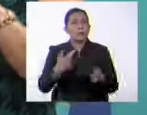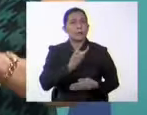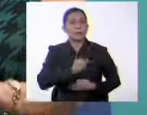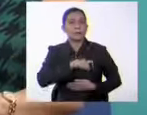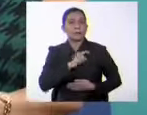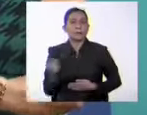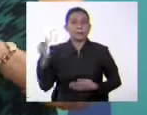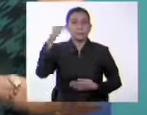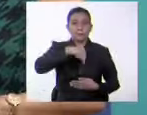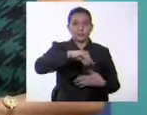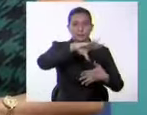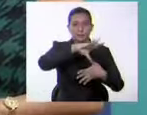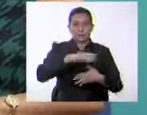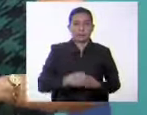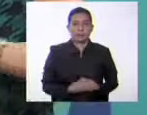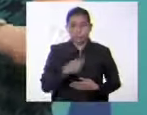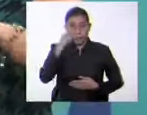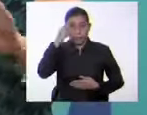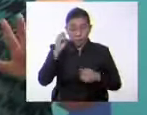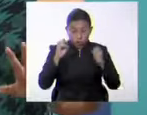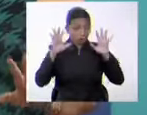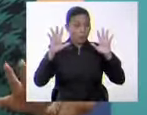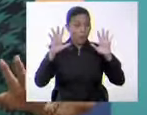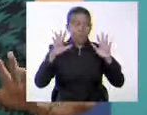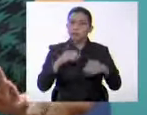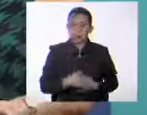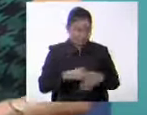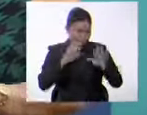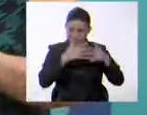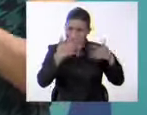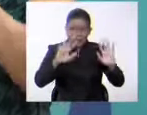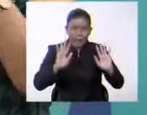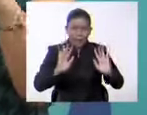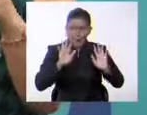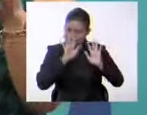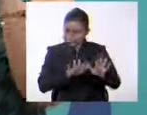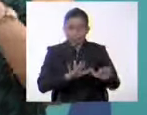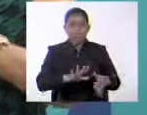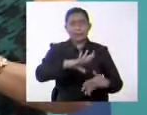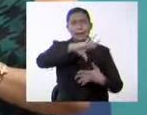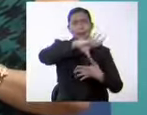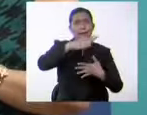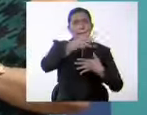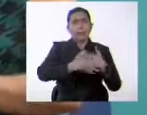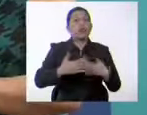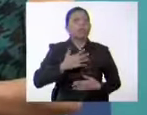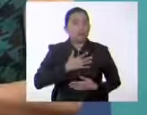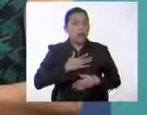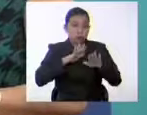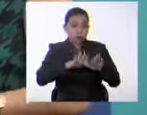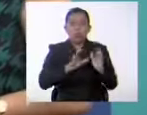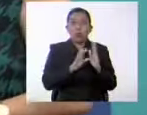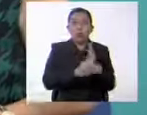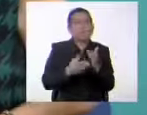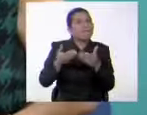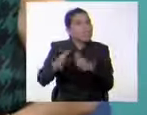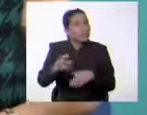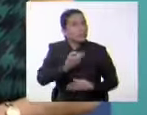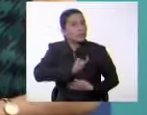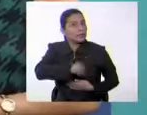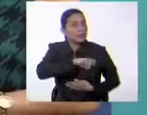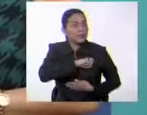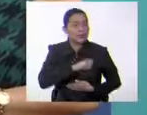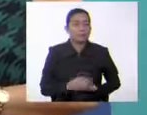No lo descubrieron, América ya estaba, había cultura. Así es. ¿Sí? ¿Era diferente a la de ellos? Sí. Entonces, con